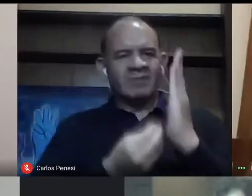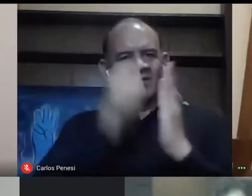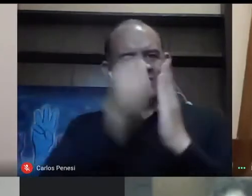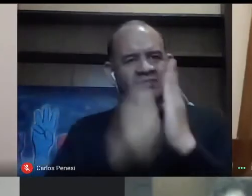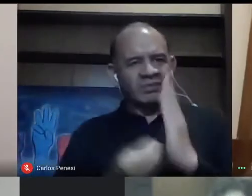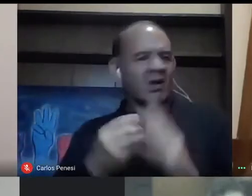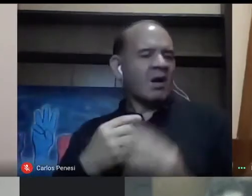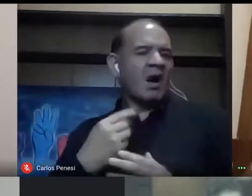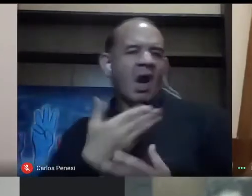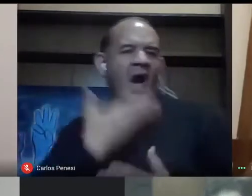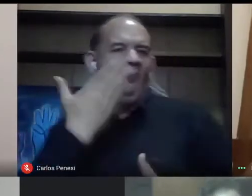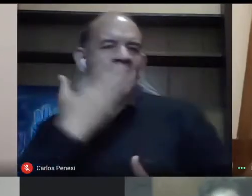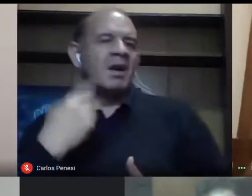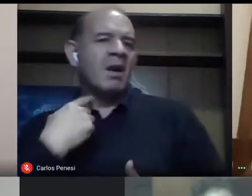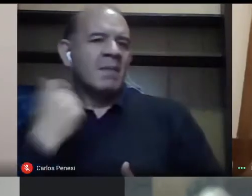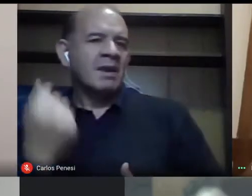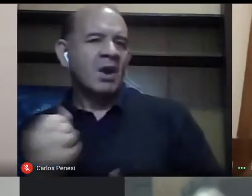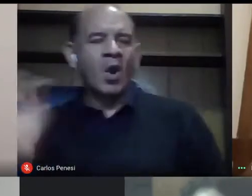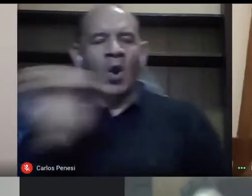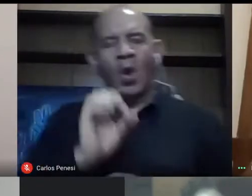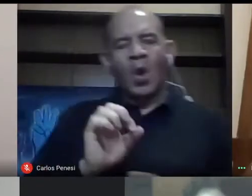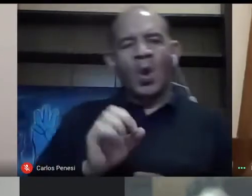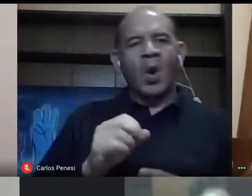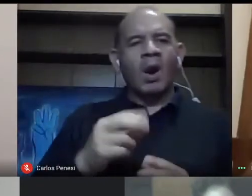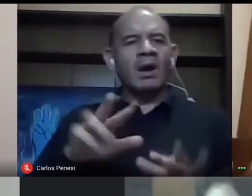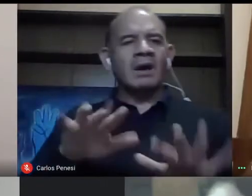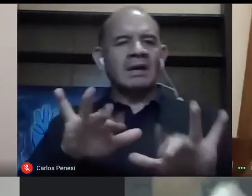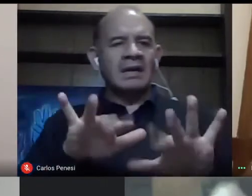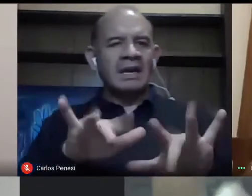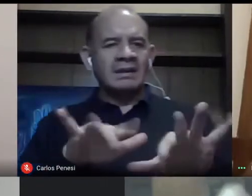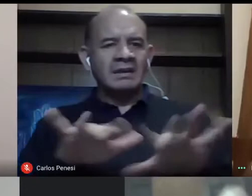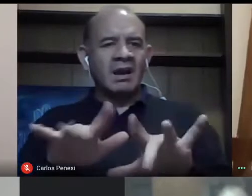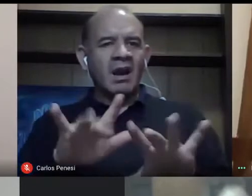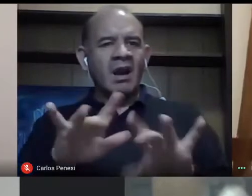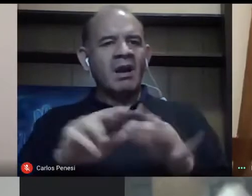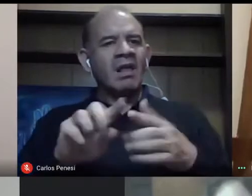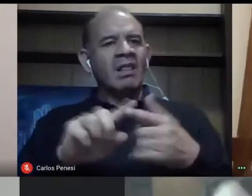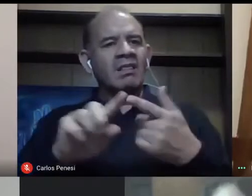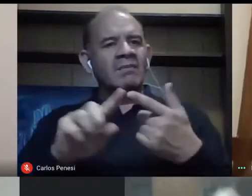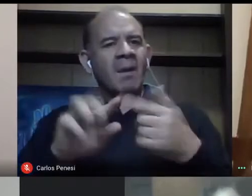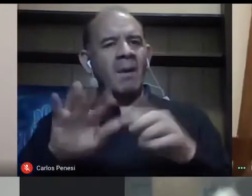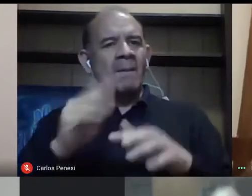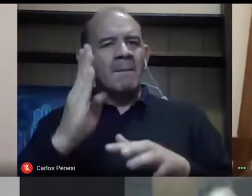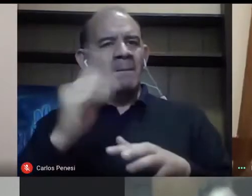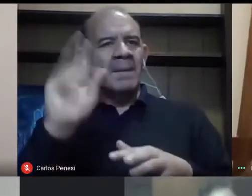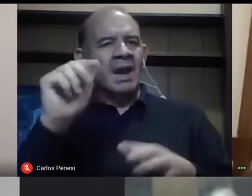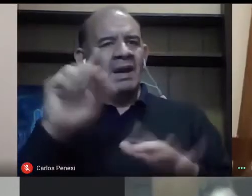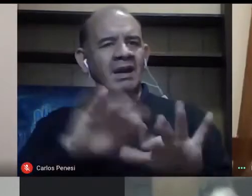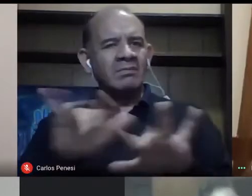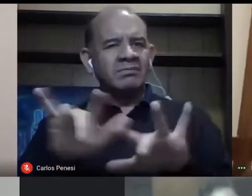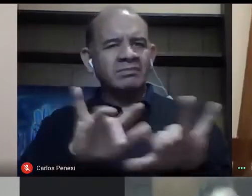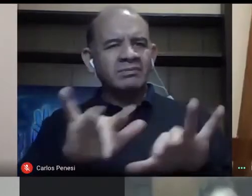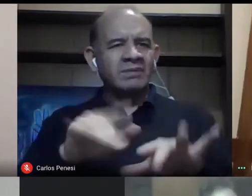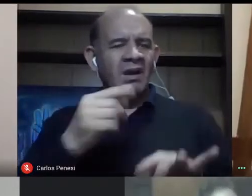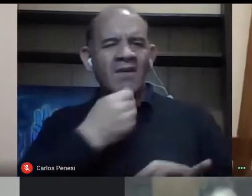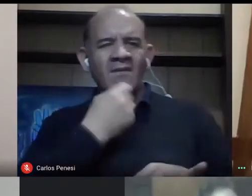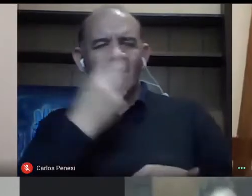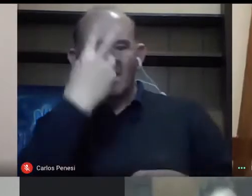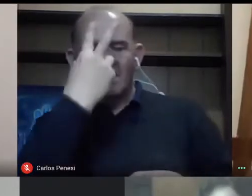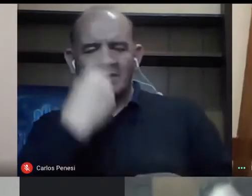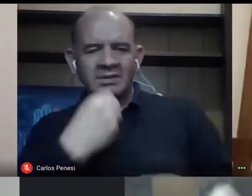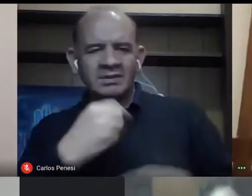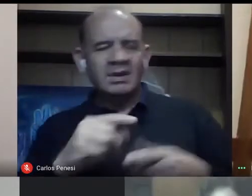español, que se pueda imprimir en braille en cualquier país que habla español, que se pueda convertir en audio en cualquier país, pero la legislación no contemplaba este